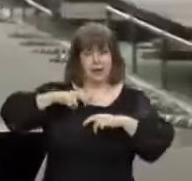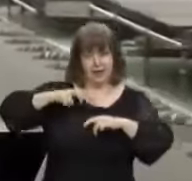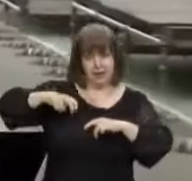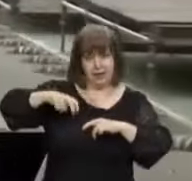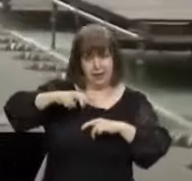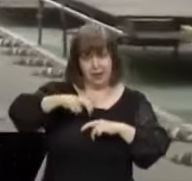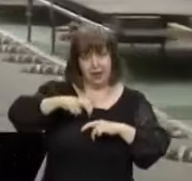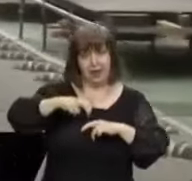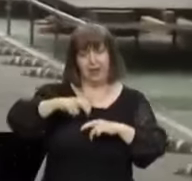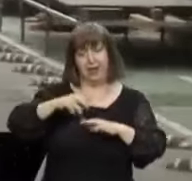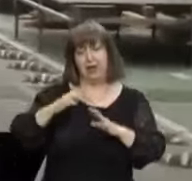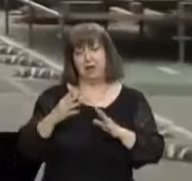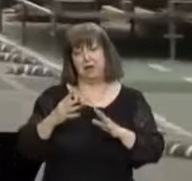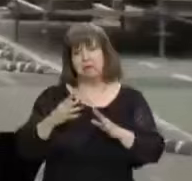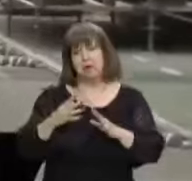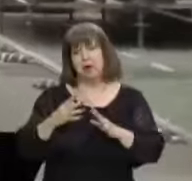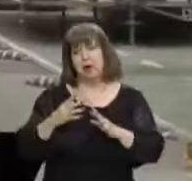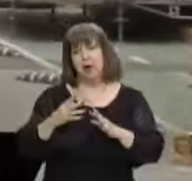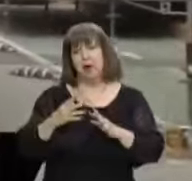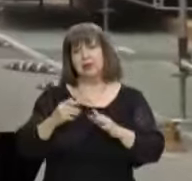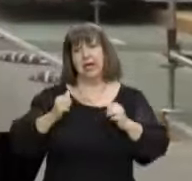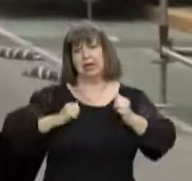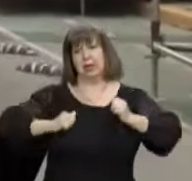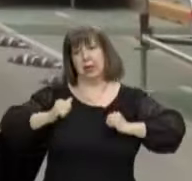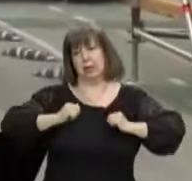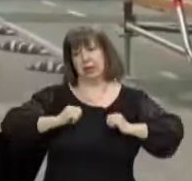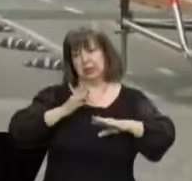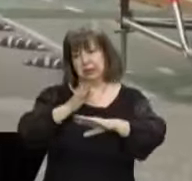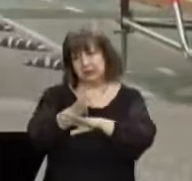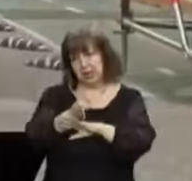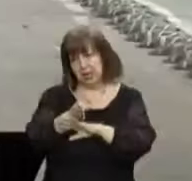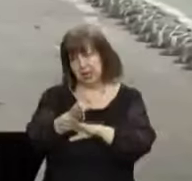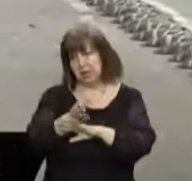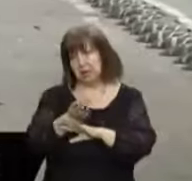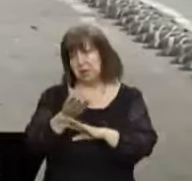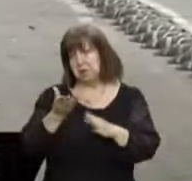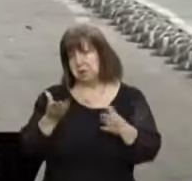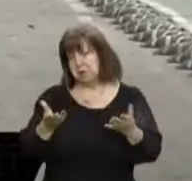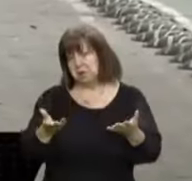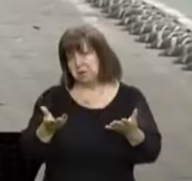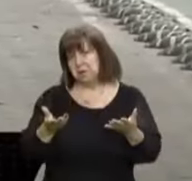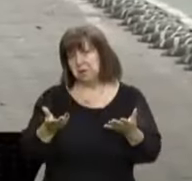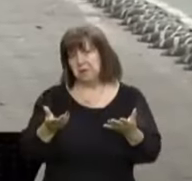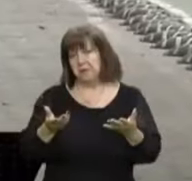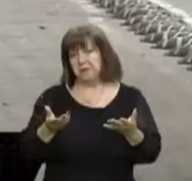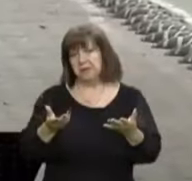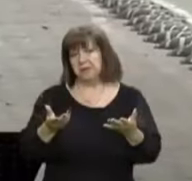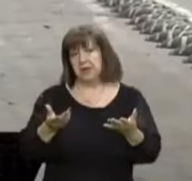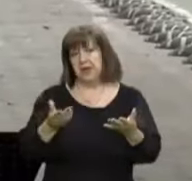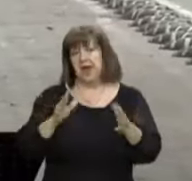quedarse detrás del palco o ingresar al Teatro Independencia. Entonces evitaban